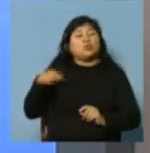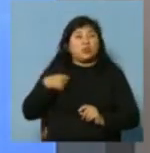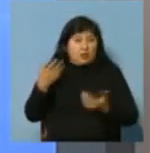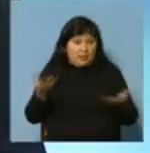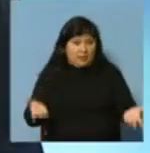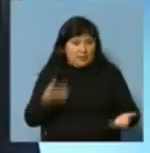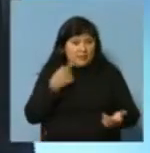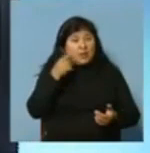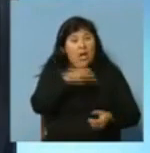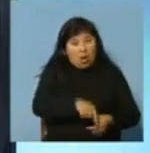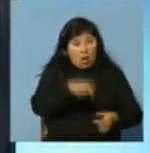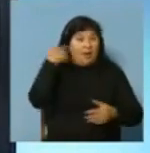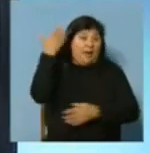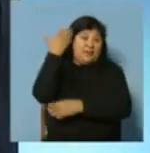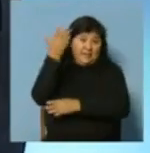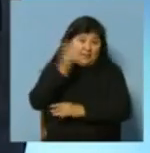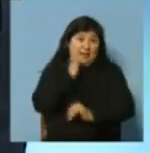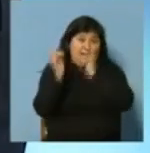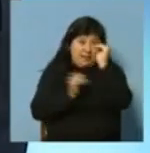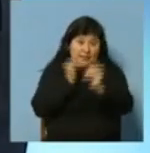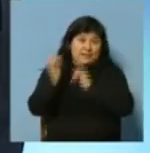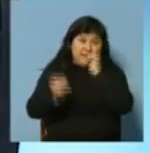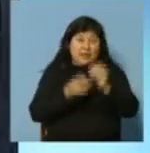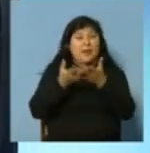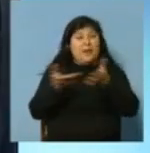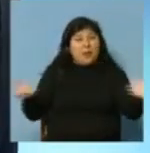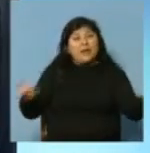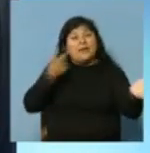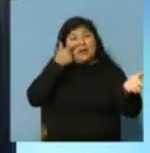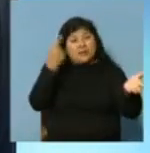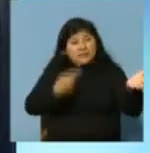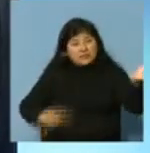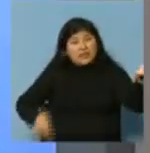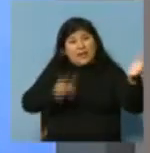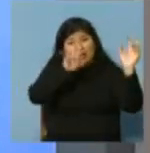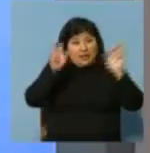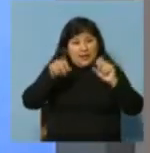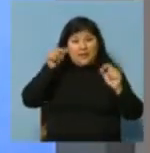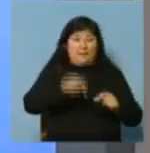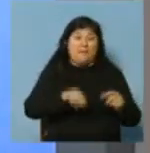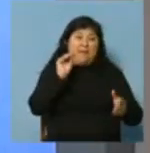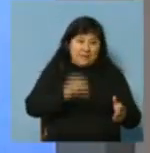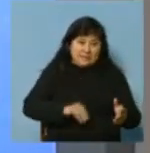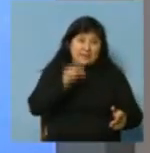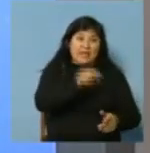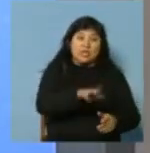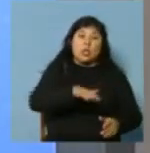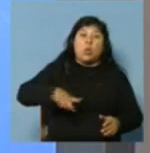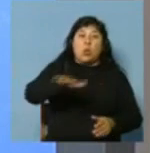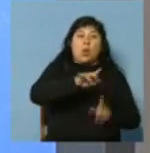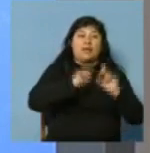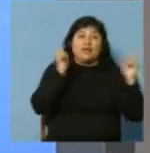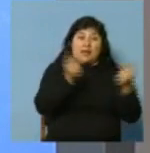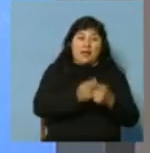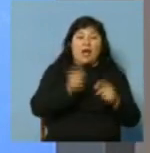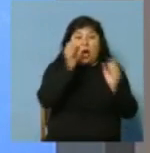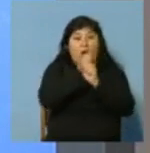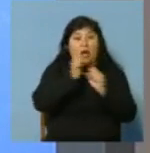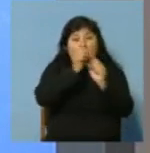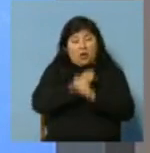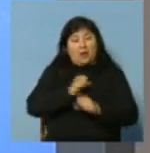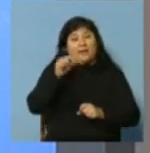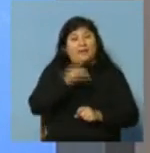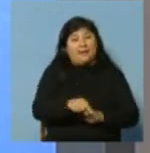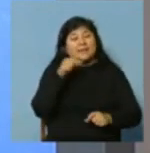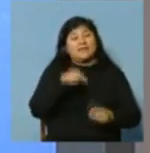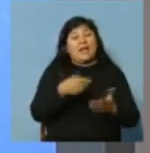conocer más en el colegio de ingenieros y ss encuentros es precisamente en este mismo contexto hay una charla